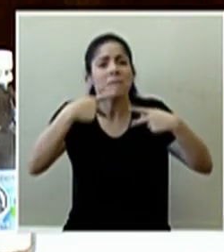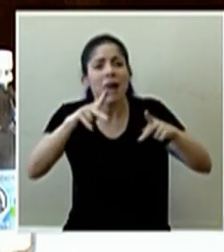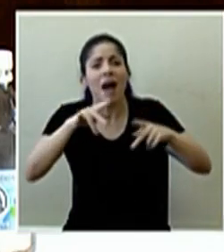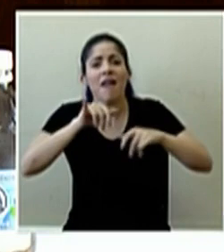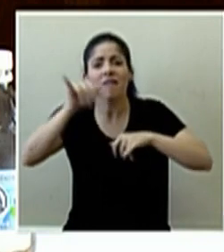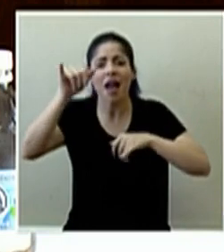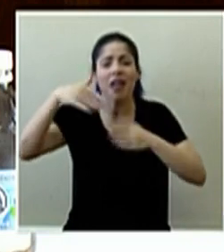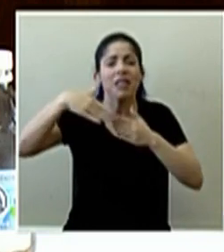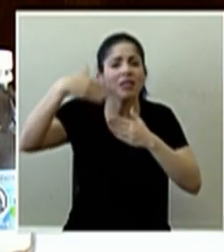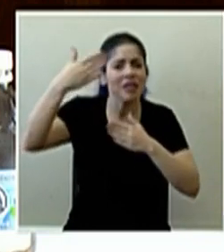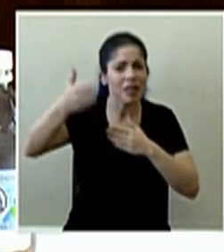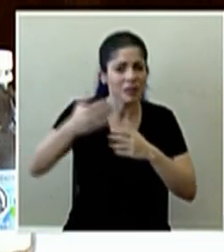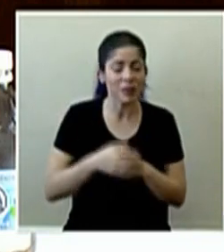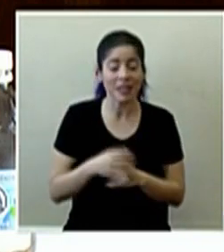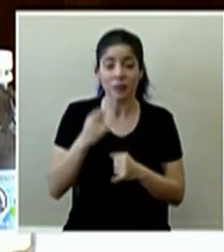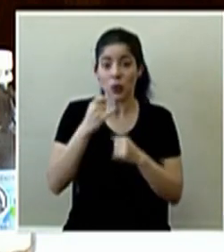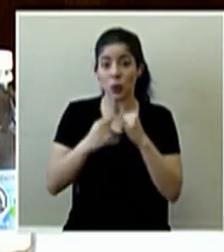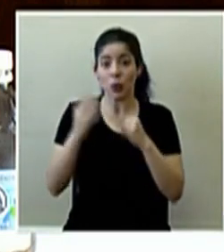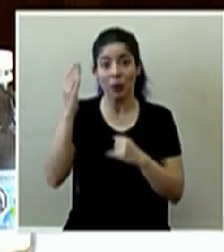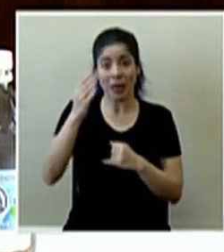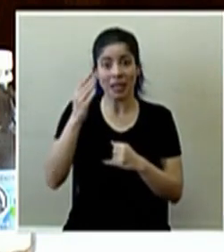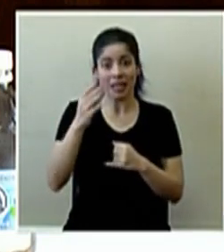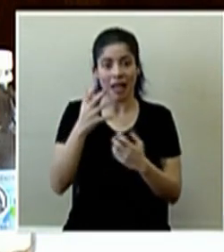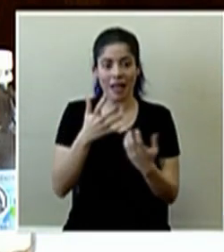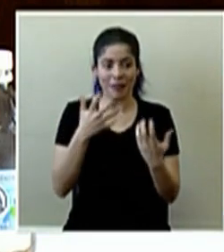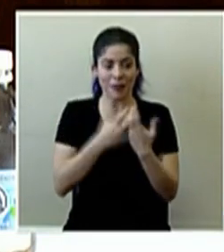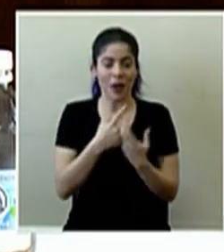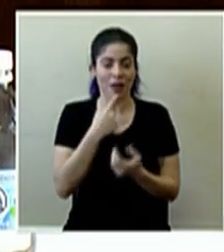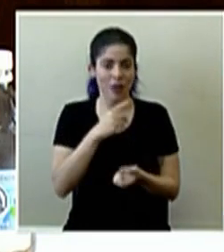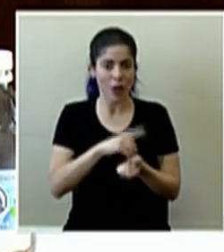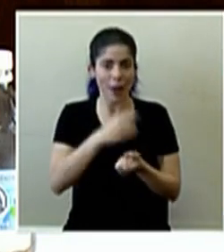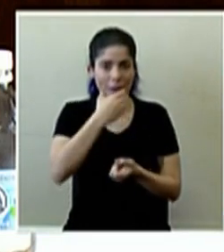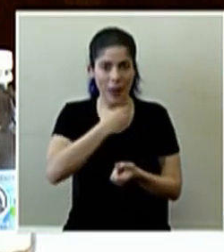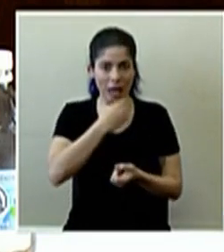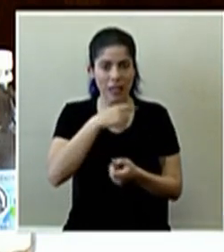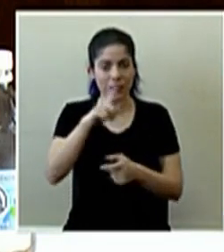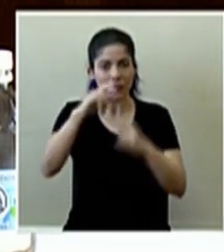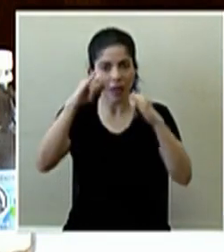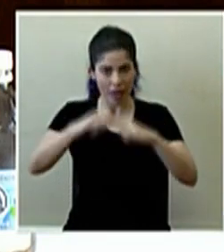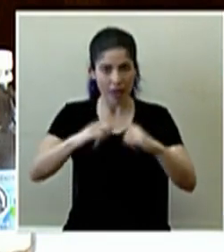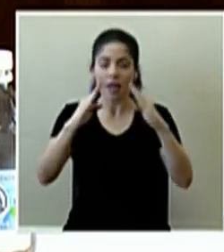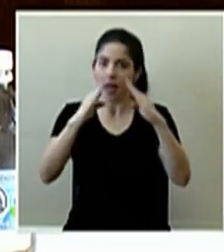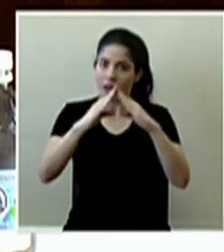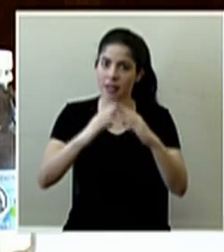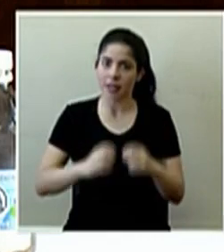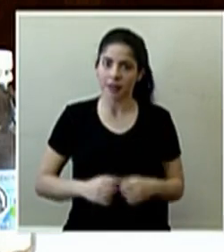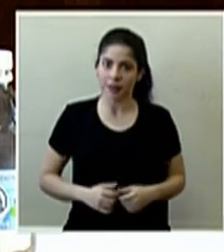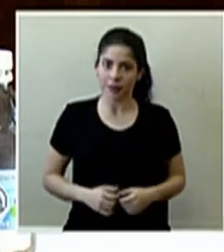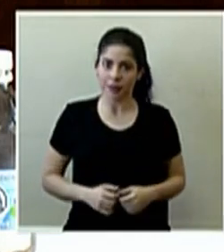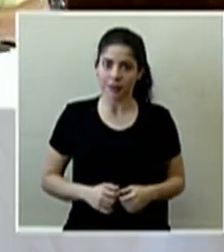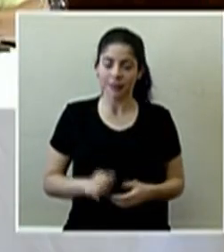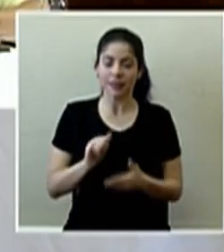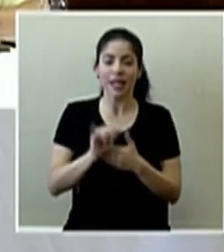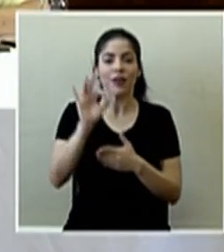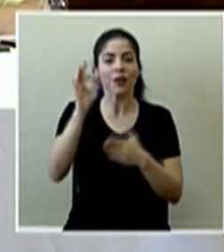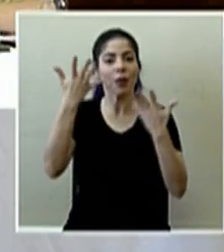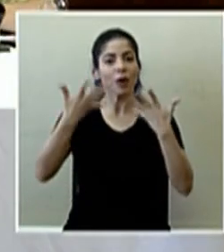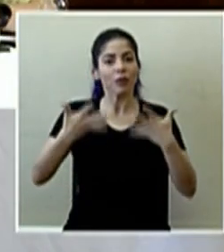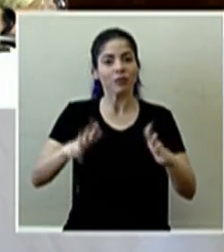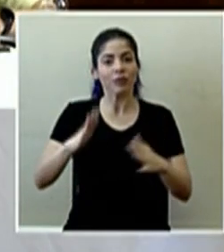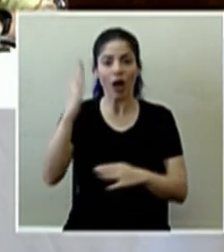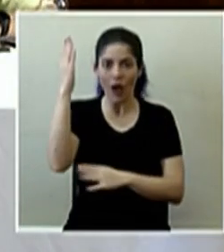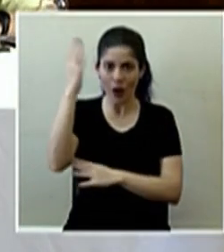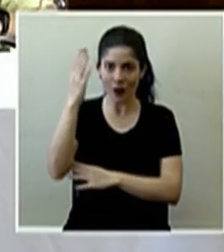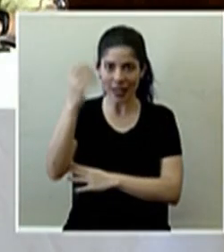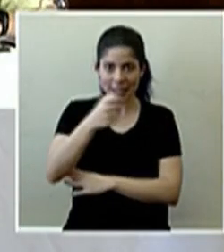viajar, y mi último mensaje, muy a tono con lo que decía el doctor Macaya, quédate en casa. De esta forma damos por concluida